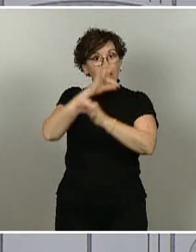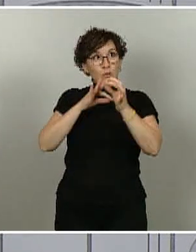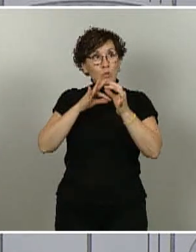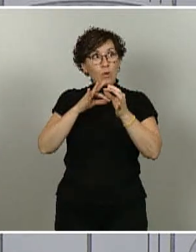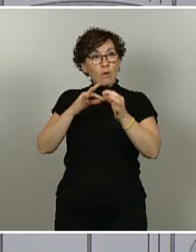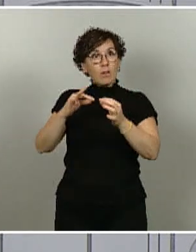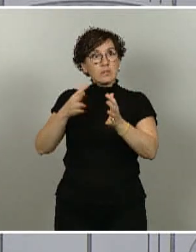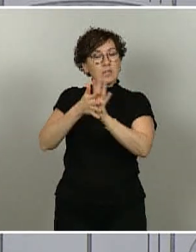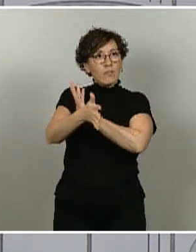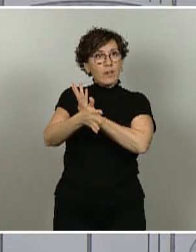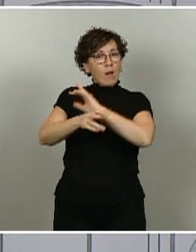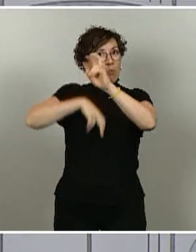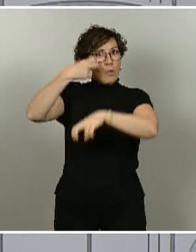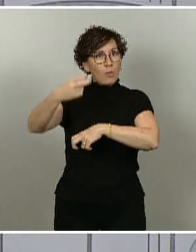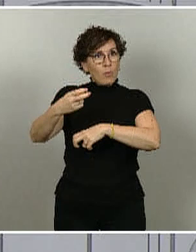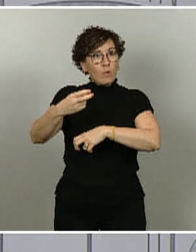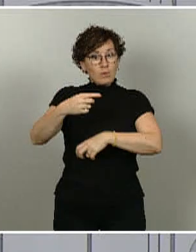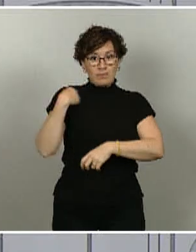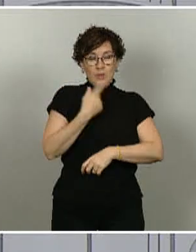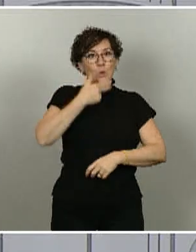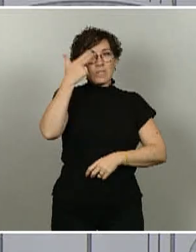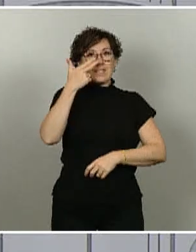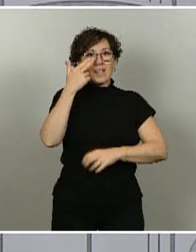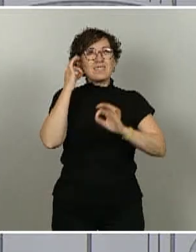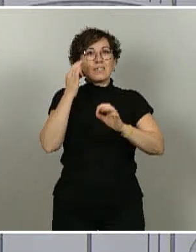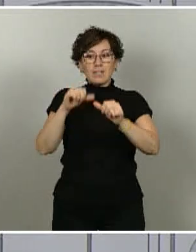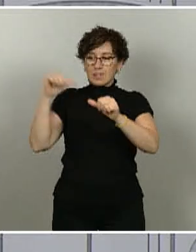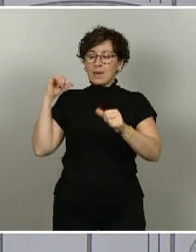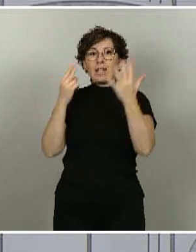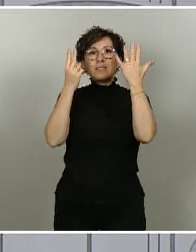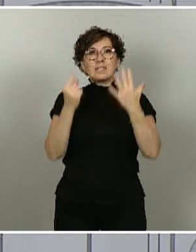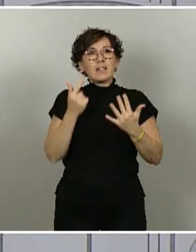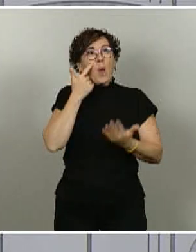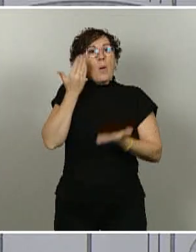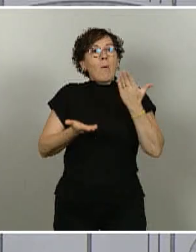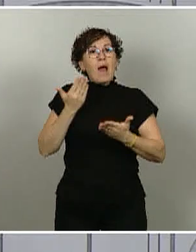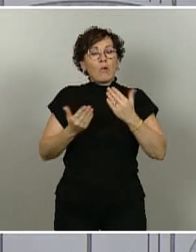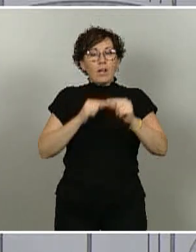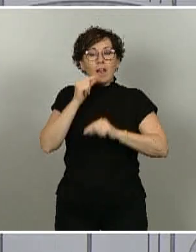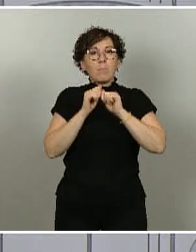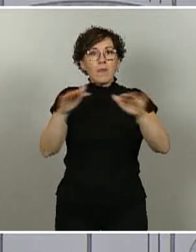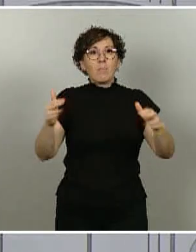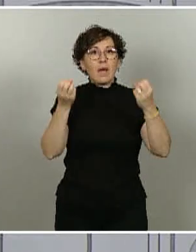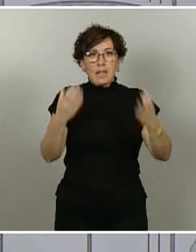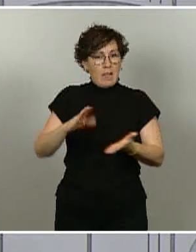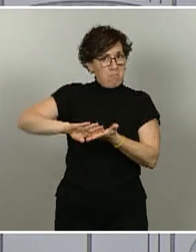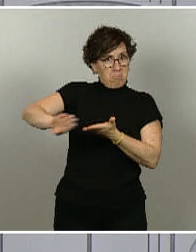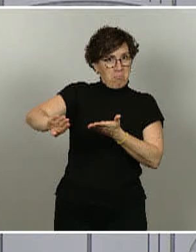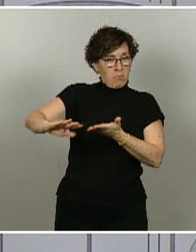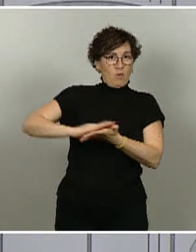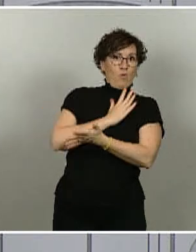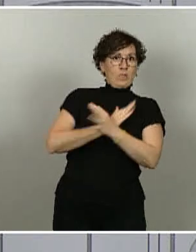es valorar la evolución de la epidemia en estos últimos 7 días, en esta evolución próxima que tanto nos interesa ahora mismo en el